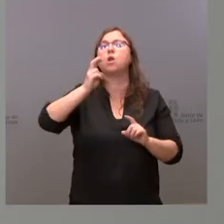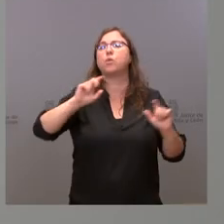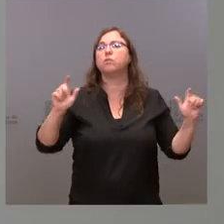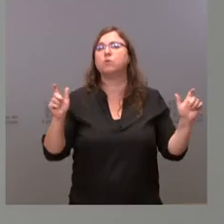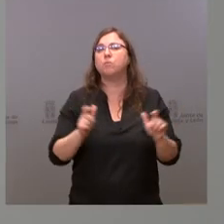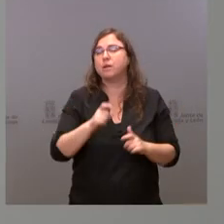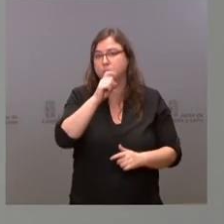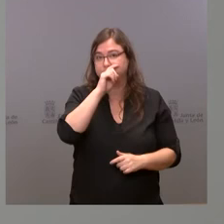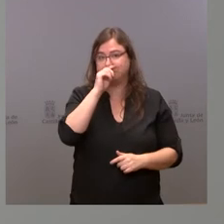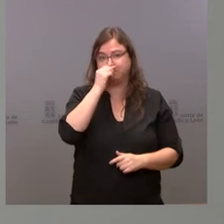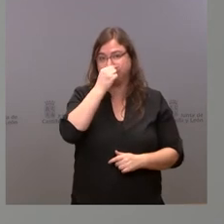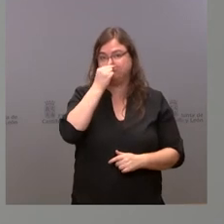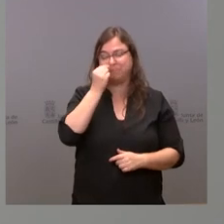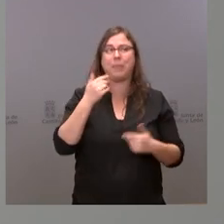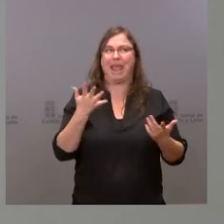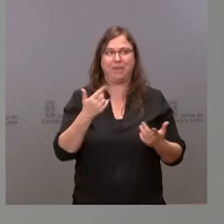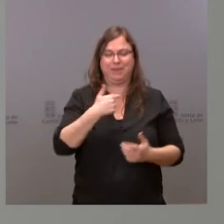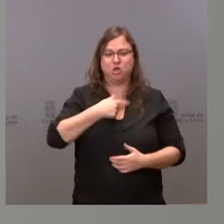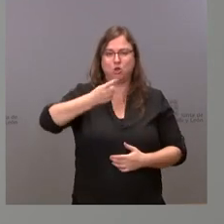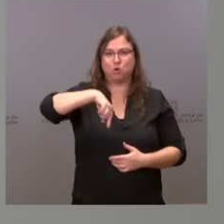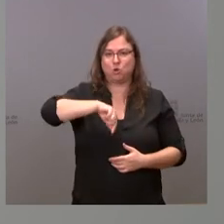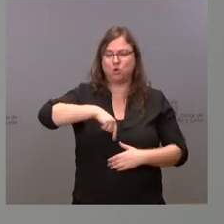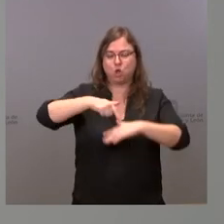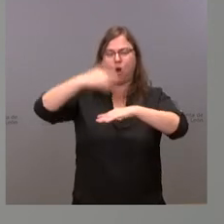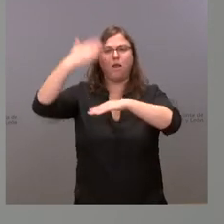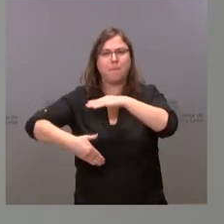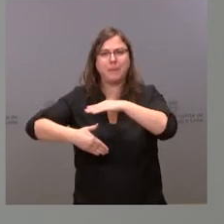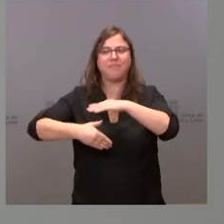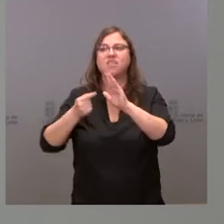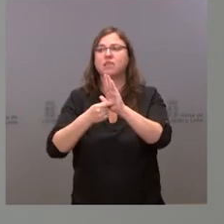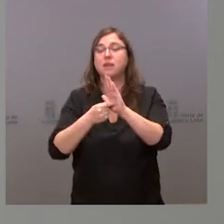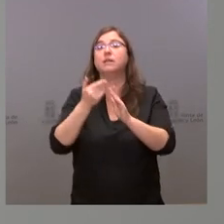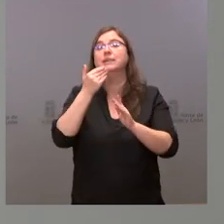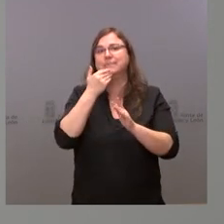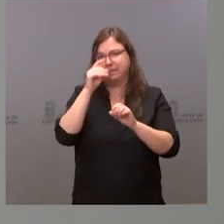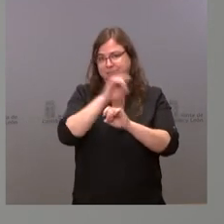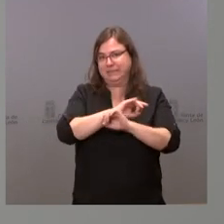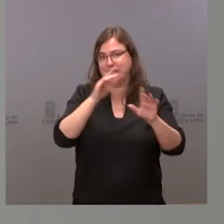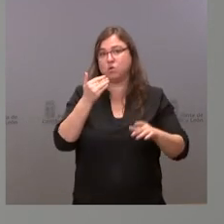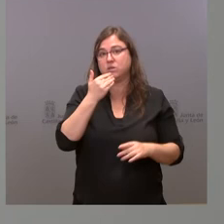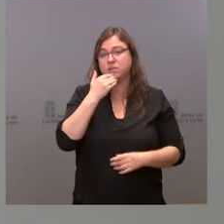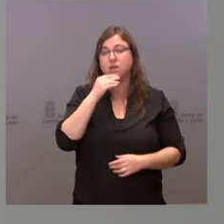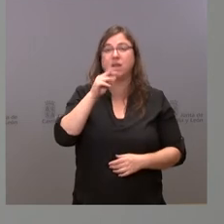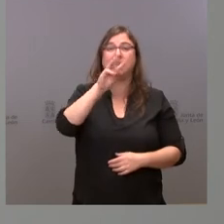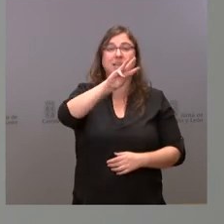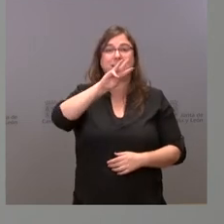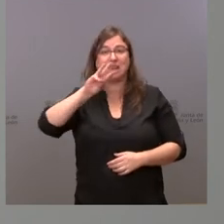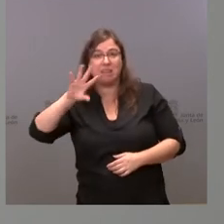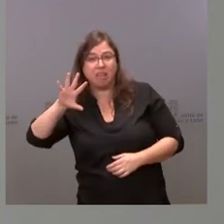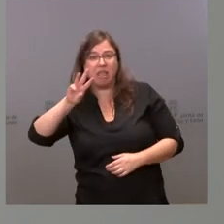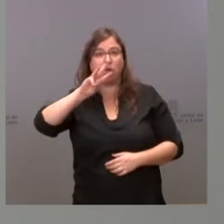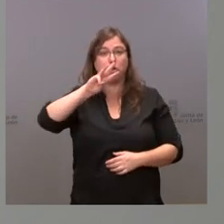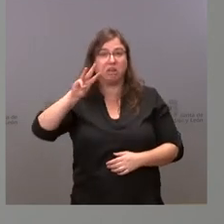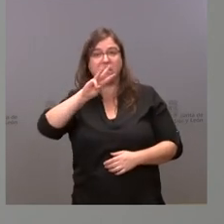no es más que establecer un punto que coincidentemente un crecimiento de lo que usted me está diciendo del 30 30 el 35 por ciento